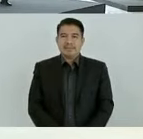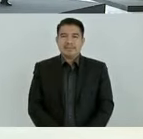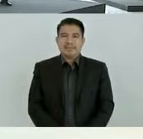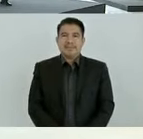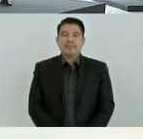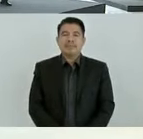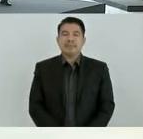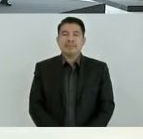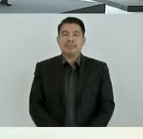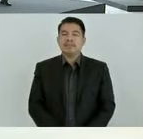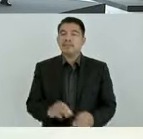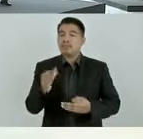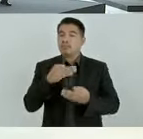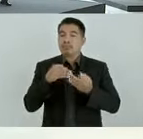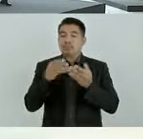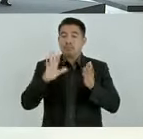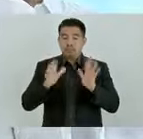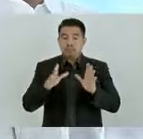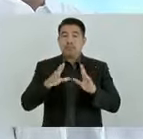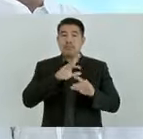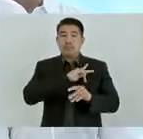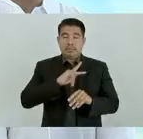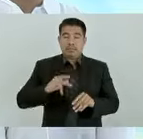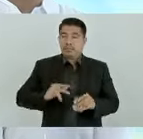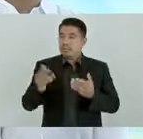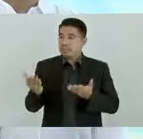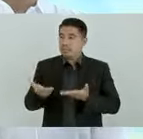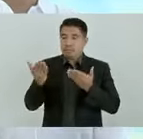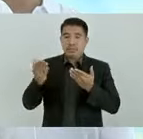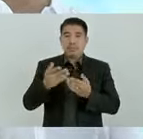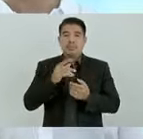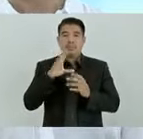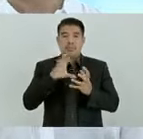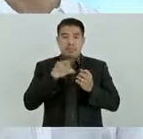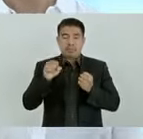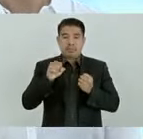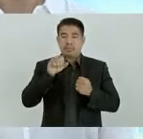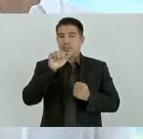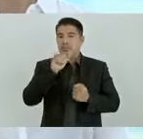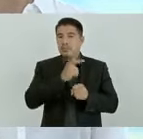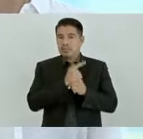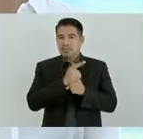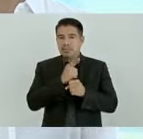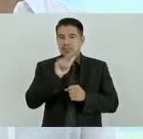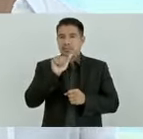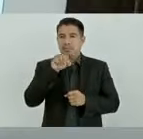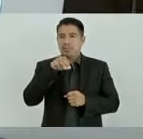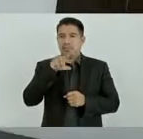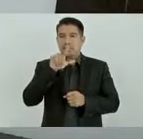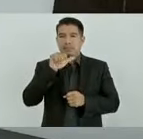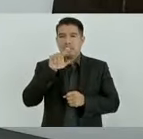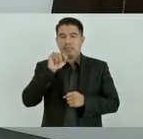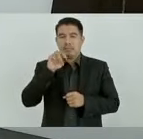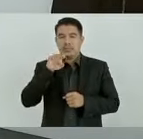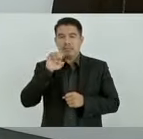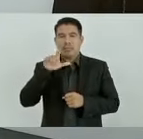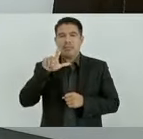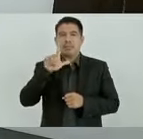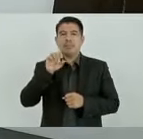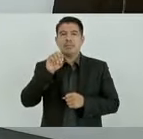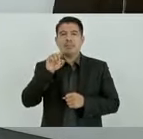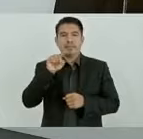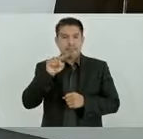En estos momentos, el presidente constitucional de los Estados Unidos Mexicanos, licenciado Andrés Manuel López Obrador, y el